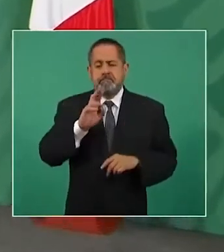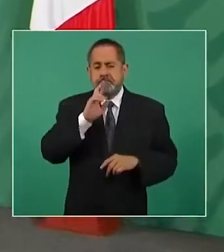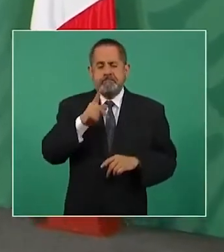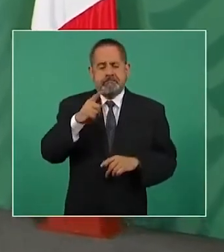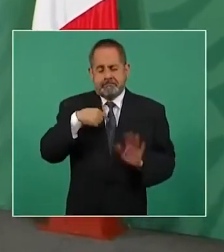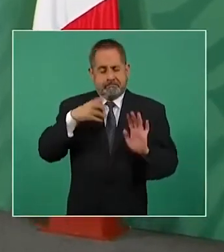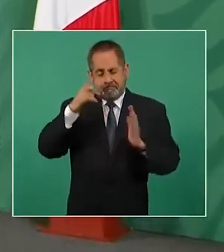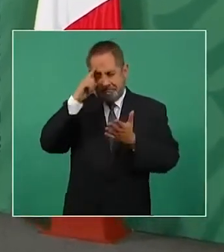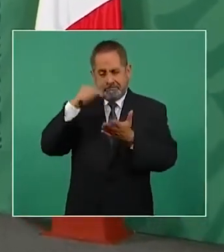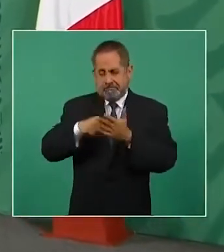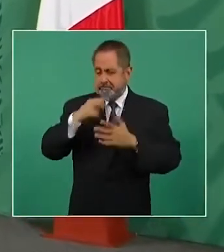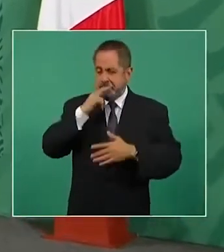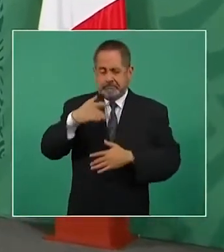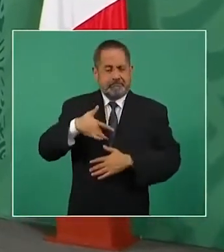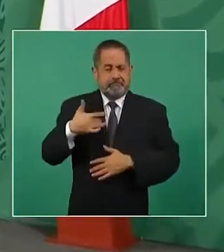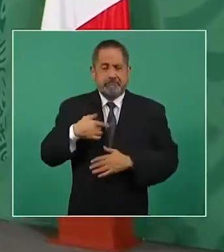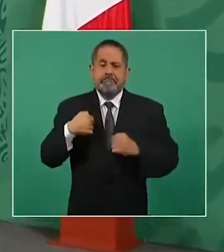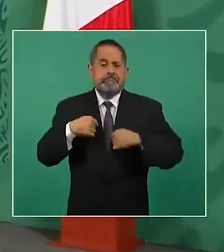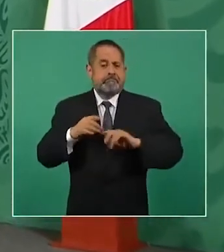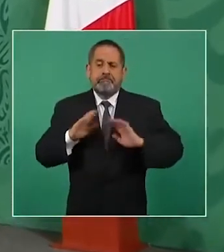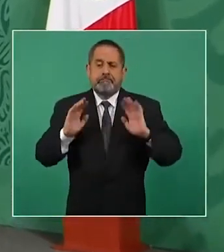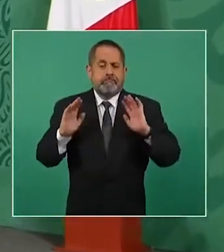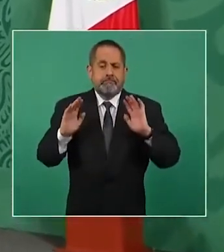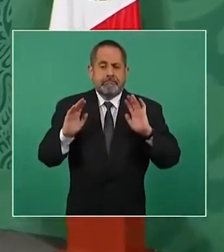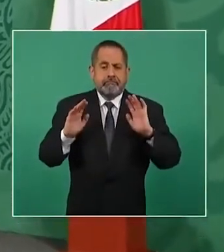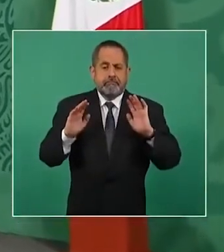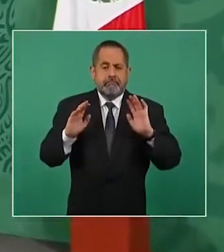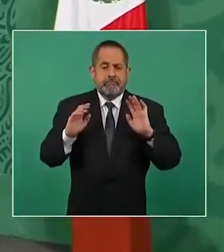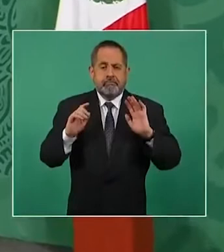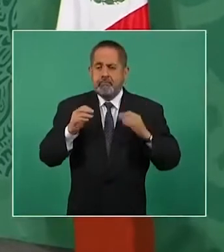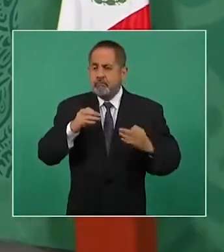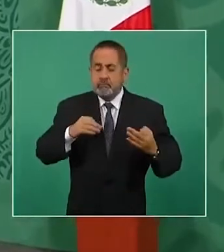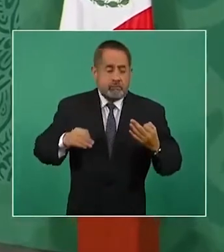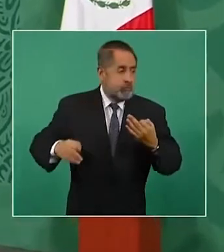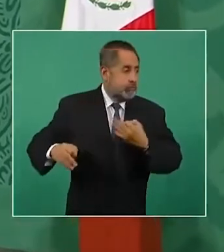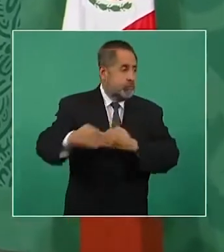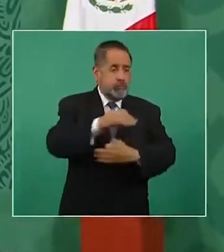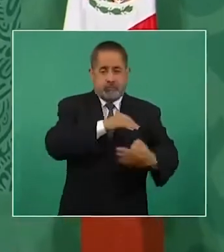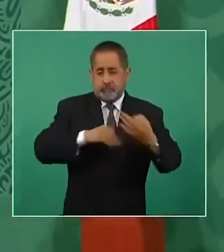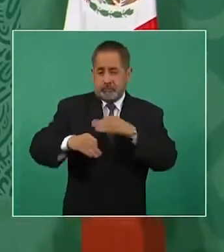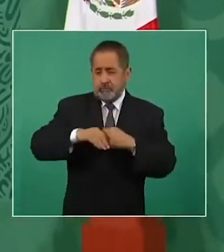creo que a todos los mexicanos